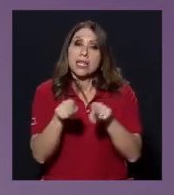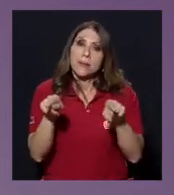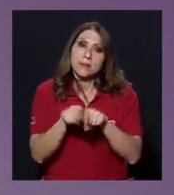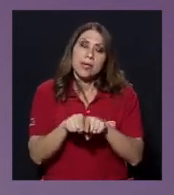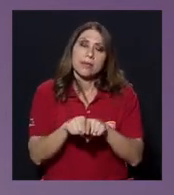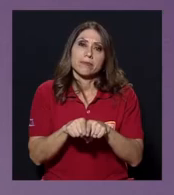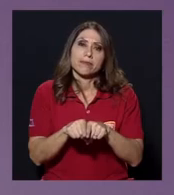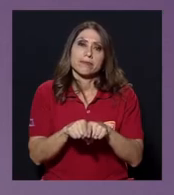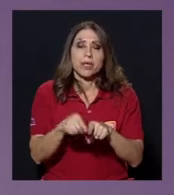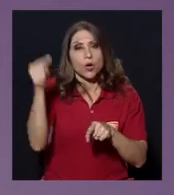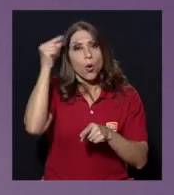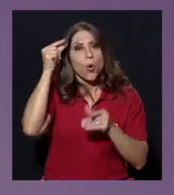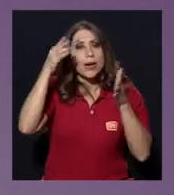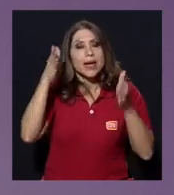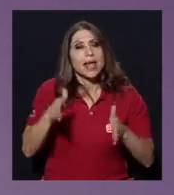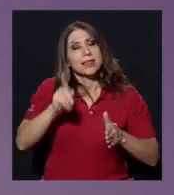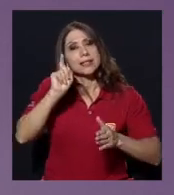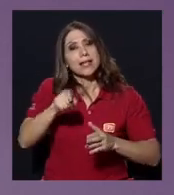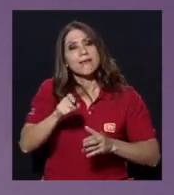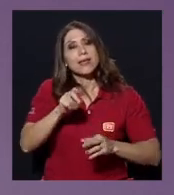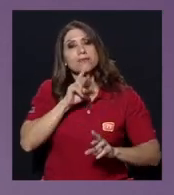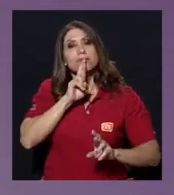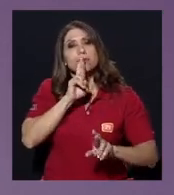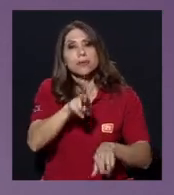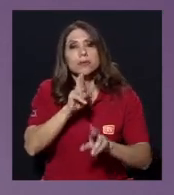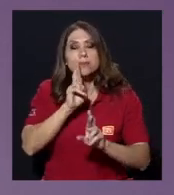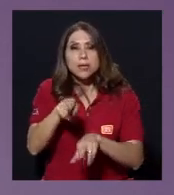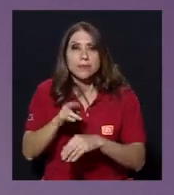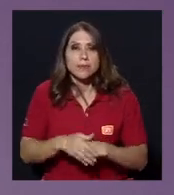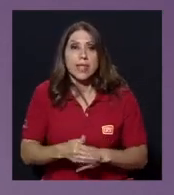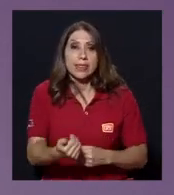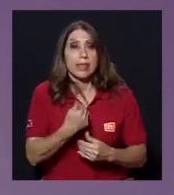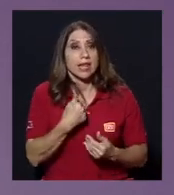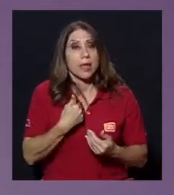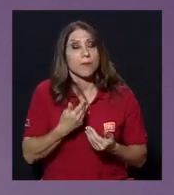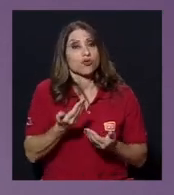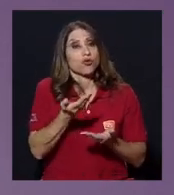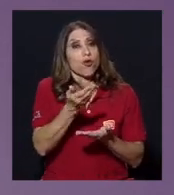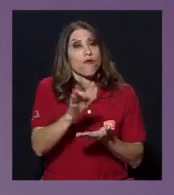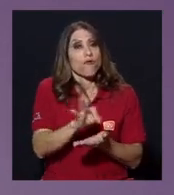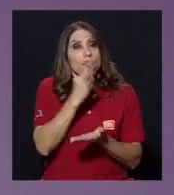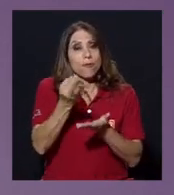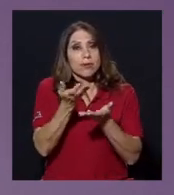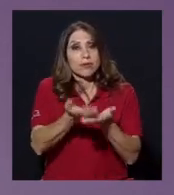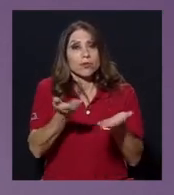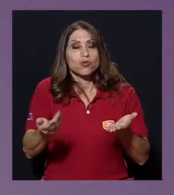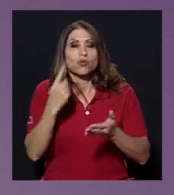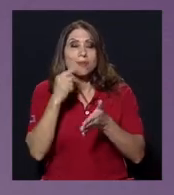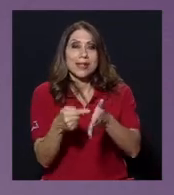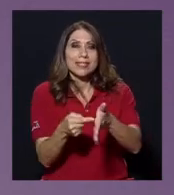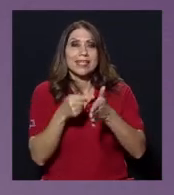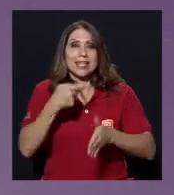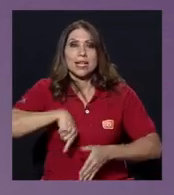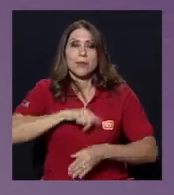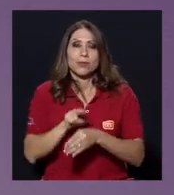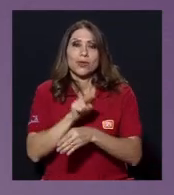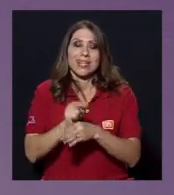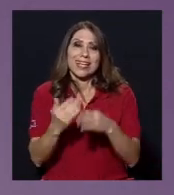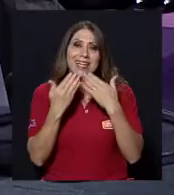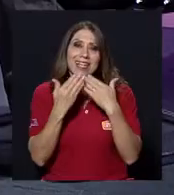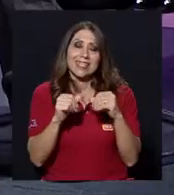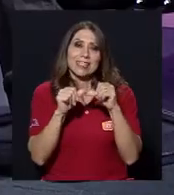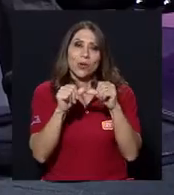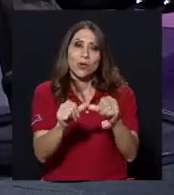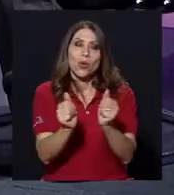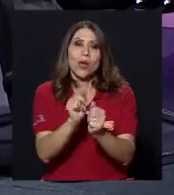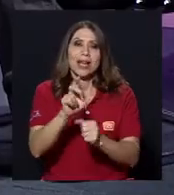Tenemos recursos, mecanismos para exigir y los vamos a utilizar. Gracias, quédese con Canal UCR TV Consentido.